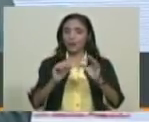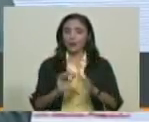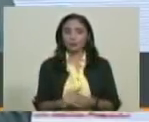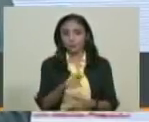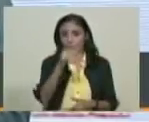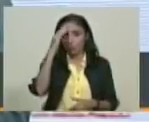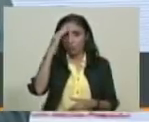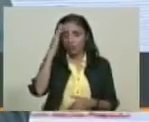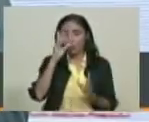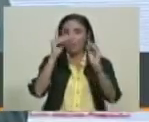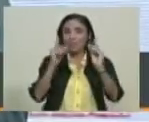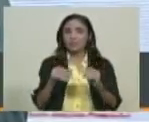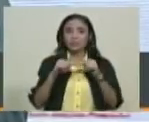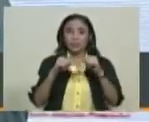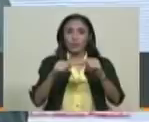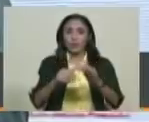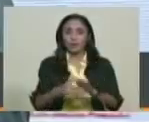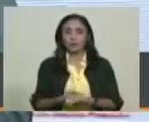Sépanlo, compañeros.